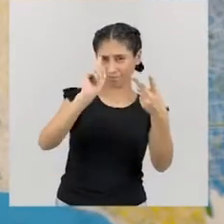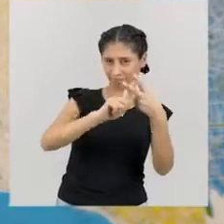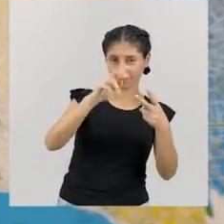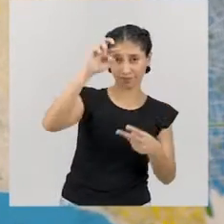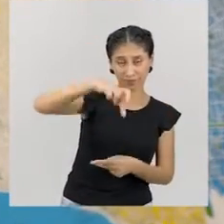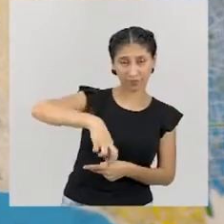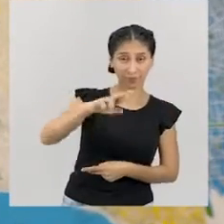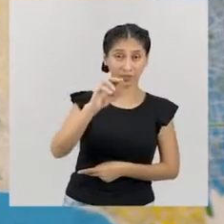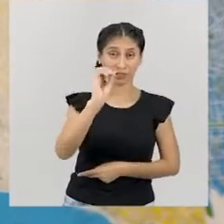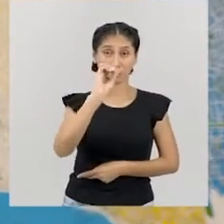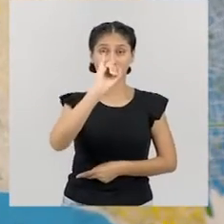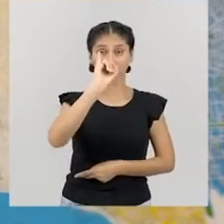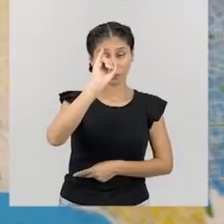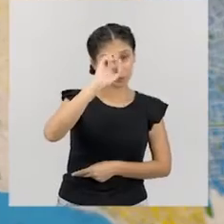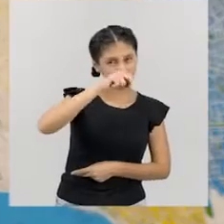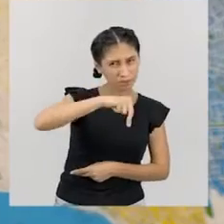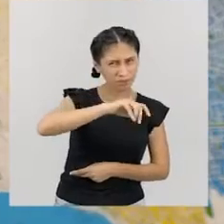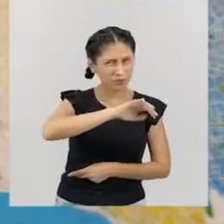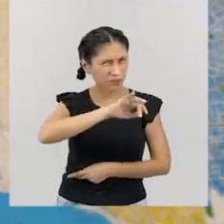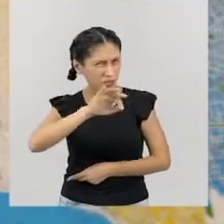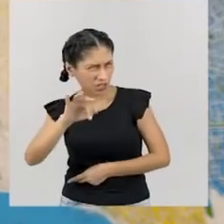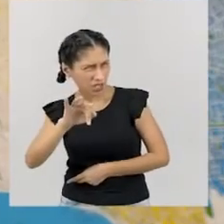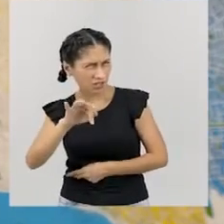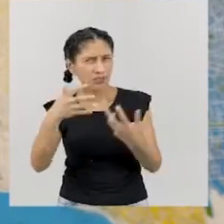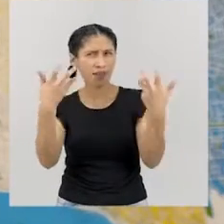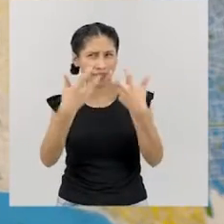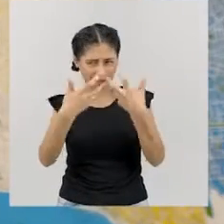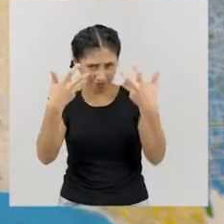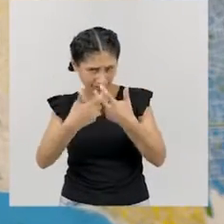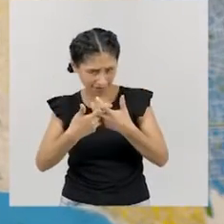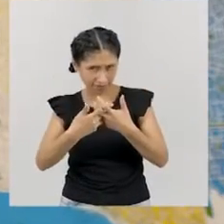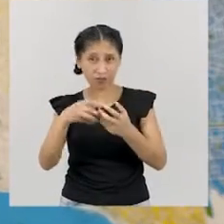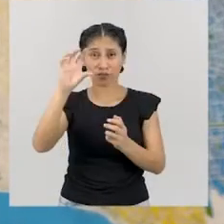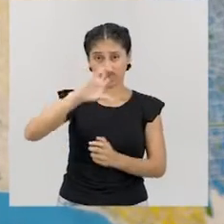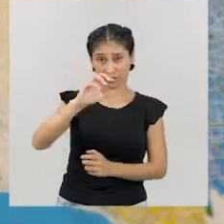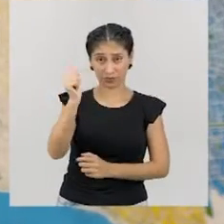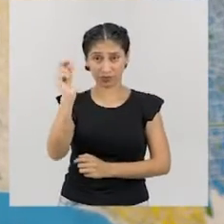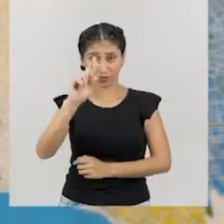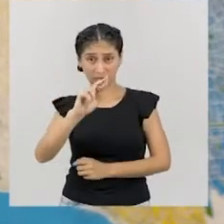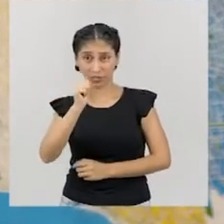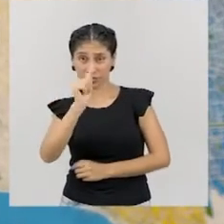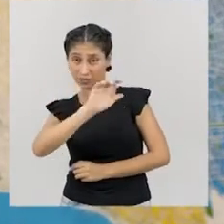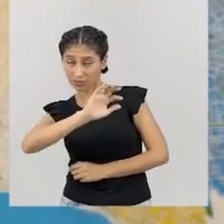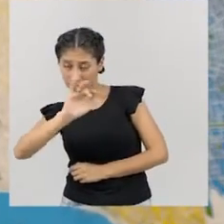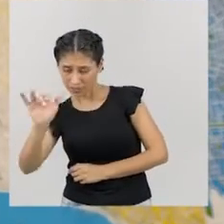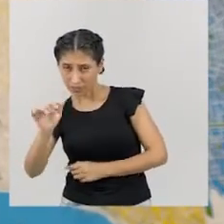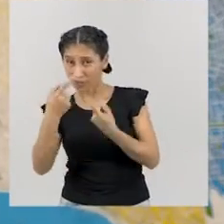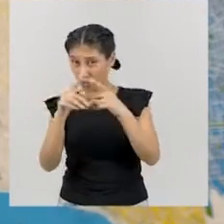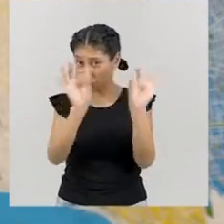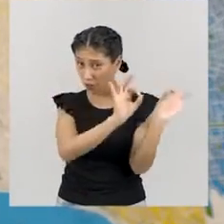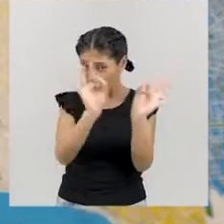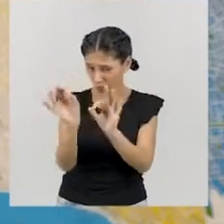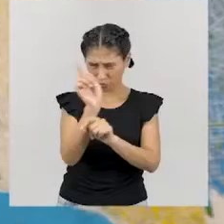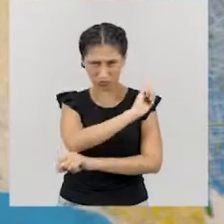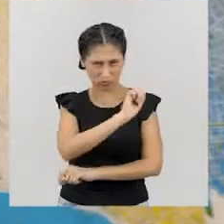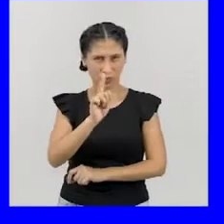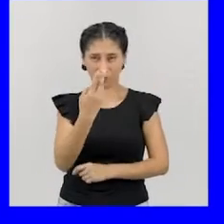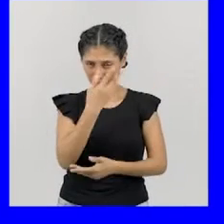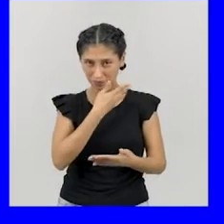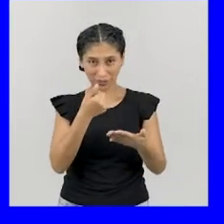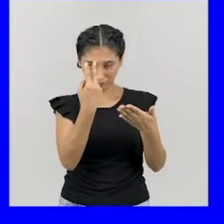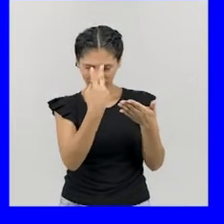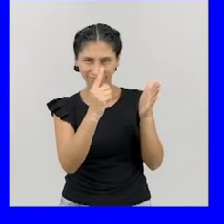Las propiedades van de la mano con las características, pero no se refieren a lo mismo. Mejor, veamos las